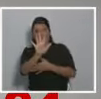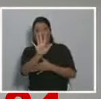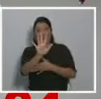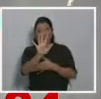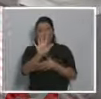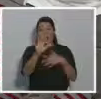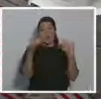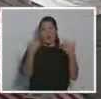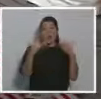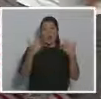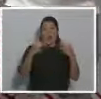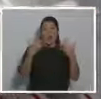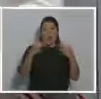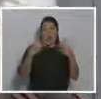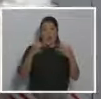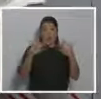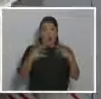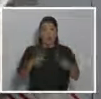¡Ay,